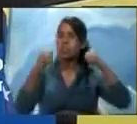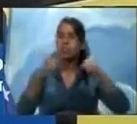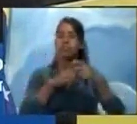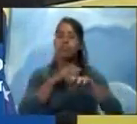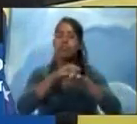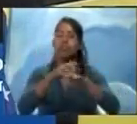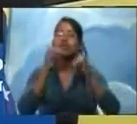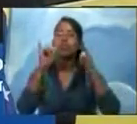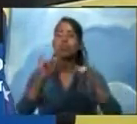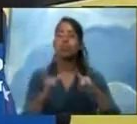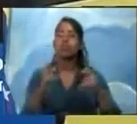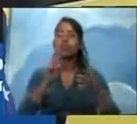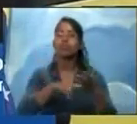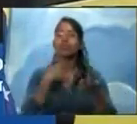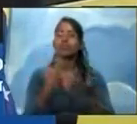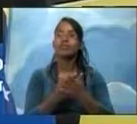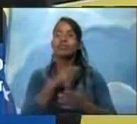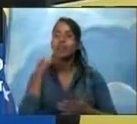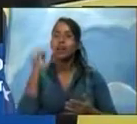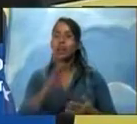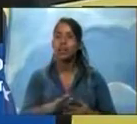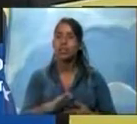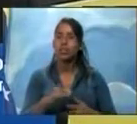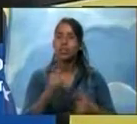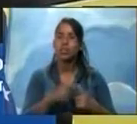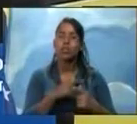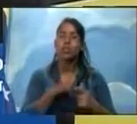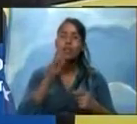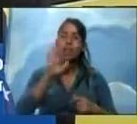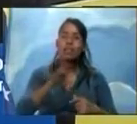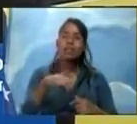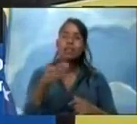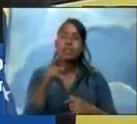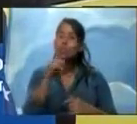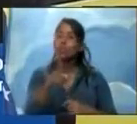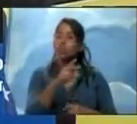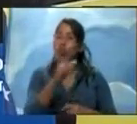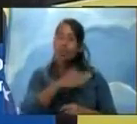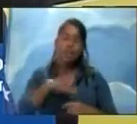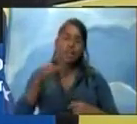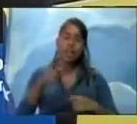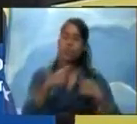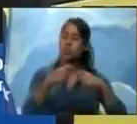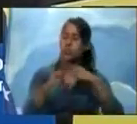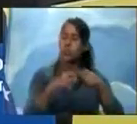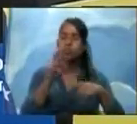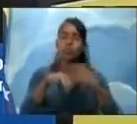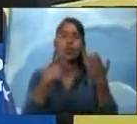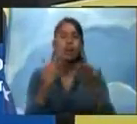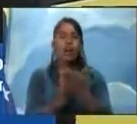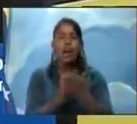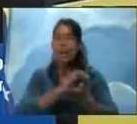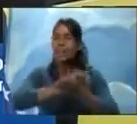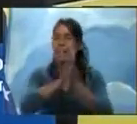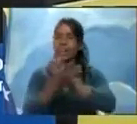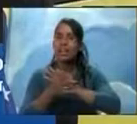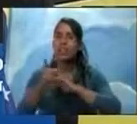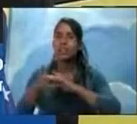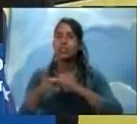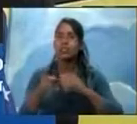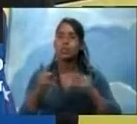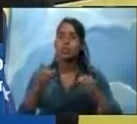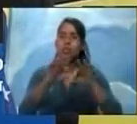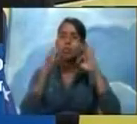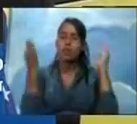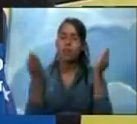ellos mismos, mire, venían a pique. Así que si usted no quiere que su negocio caiga, si usted no quiere que